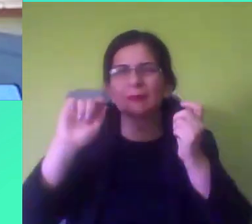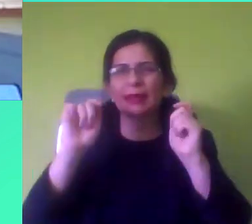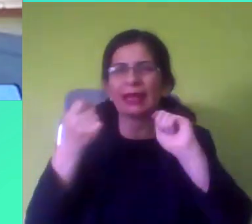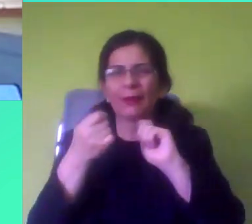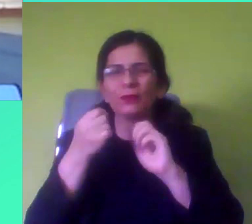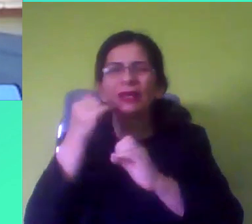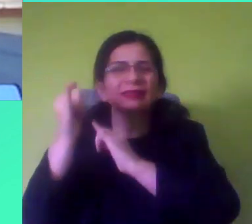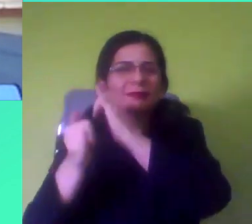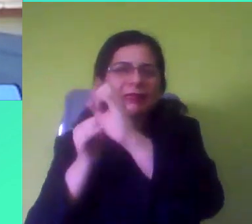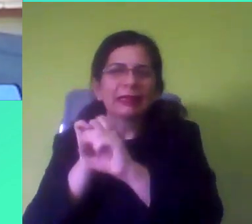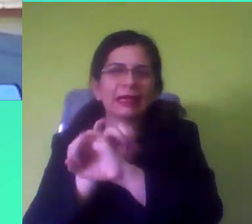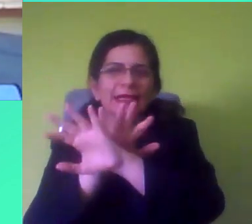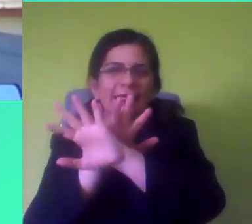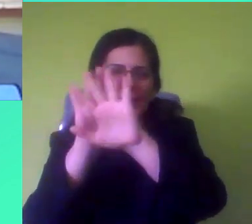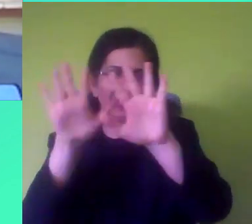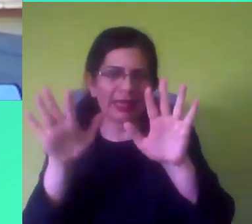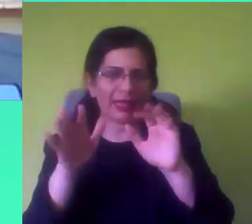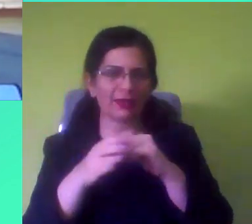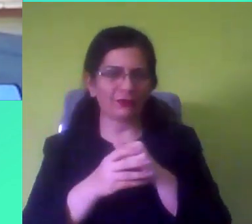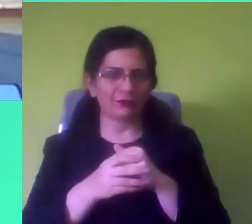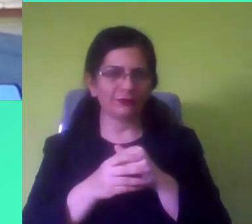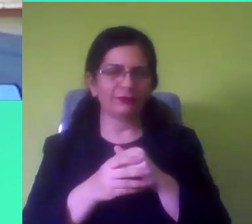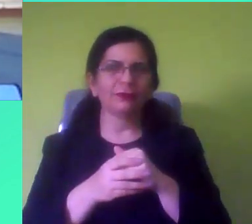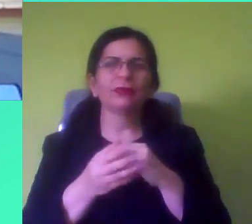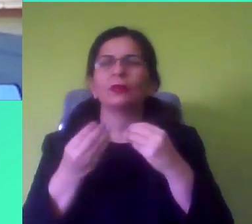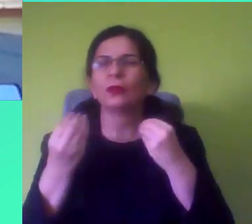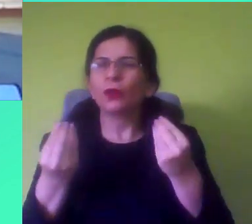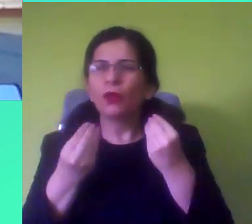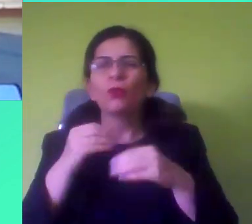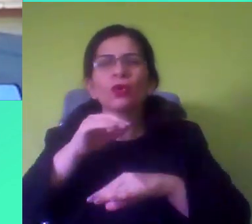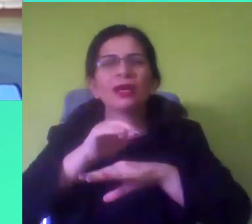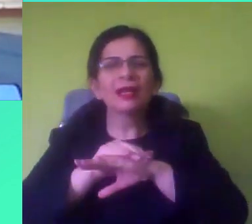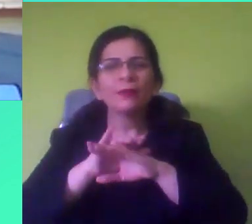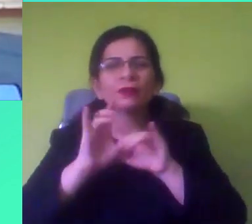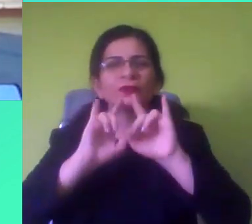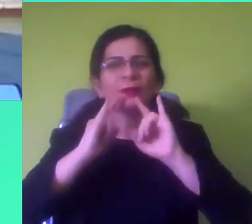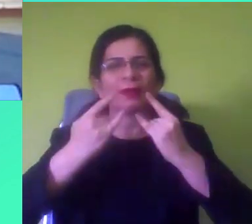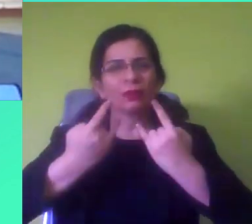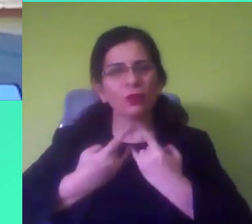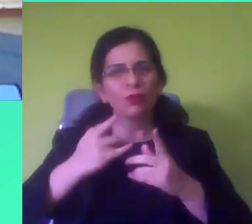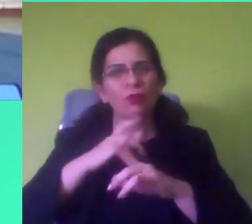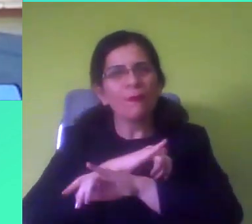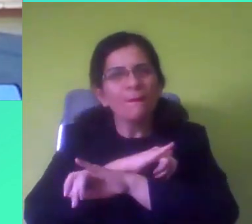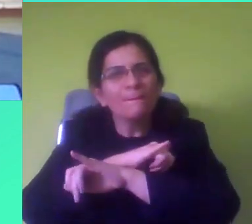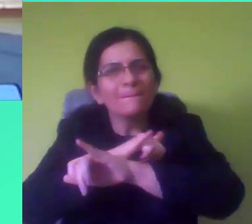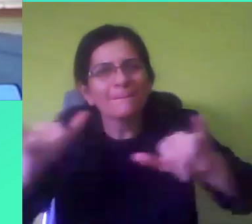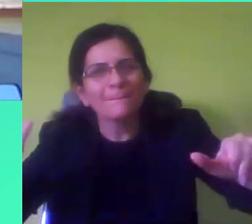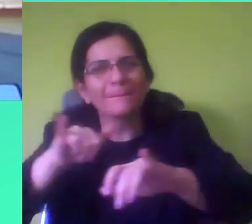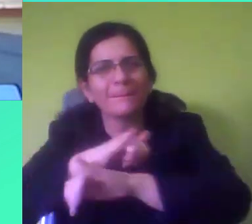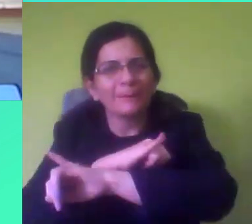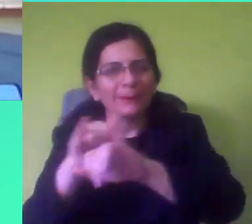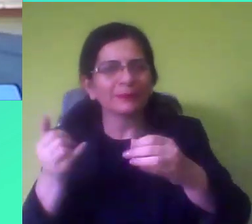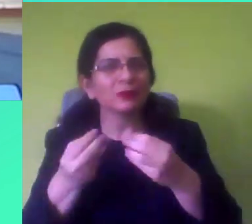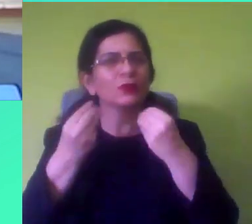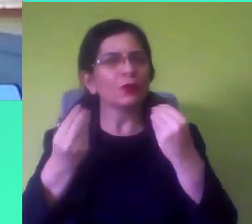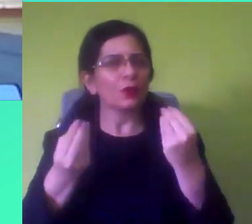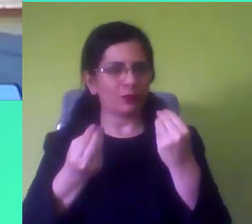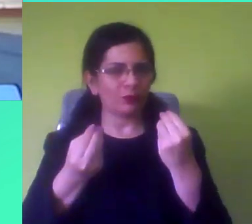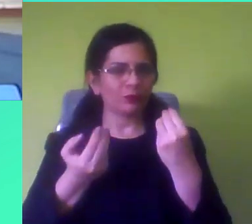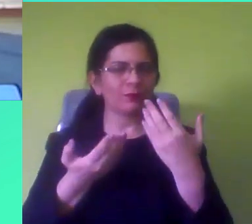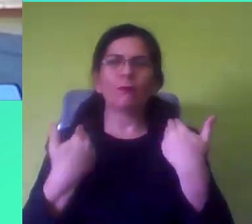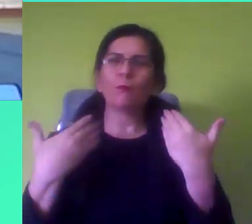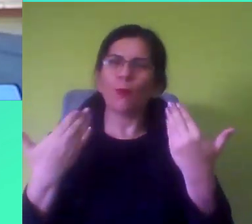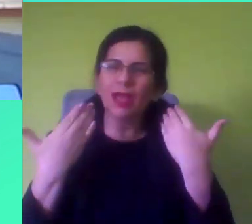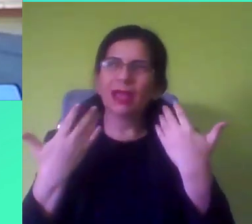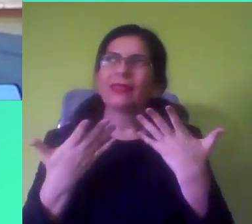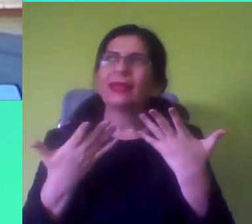cual se da la señal del cambio climático o el mensaje del cambio climático, ya que lo podemos plantear como